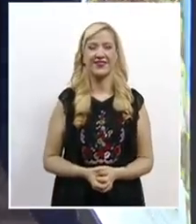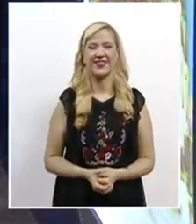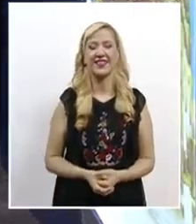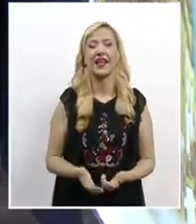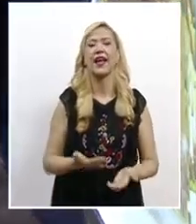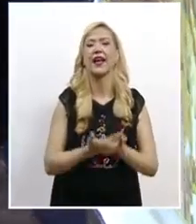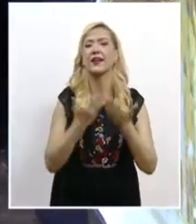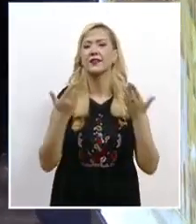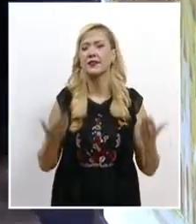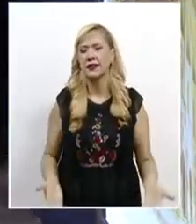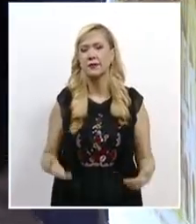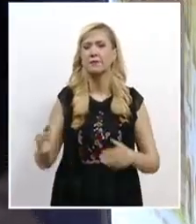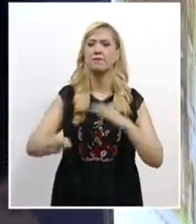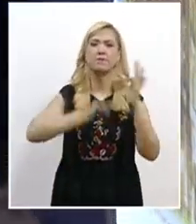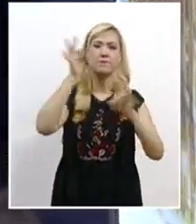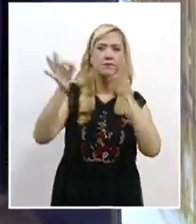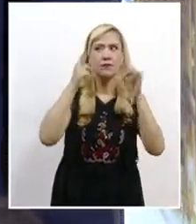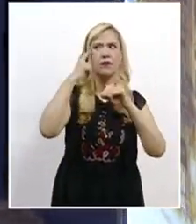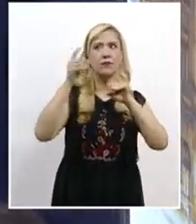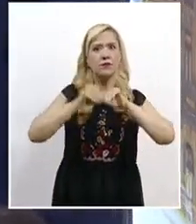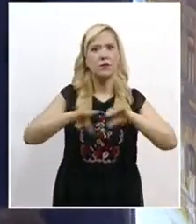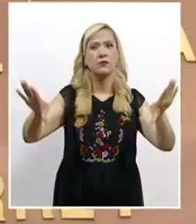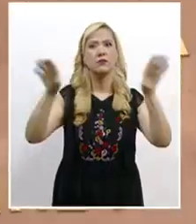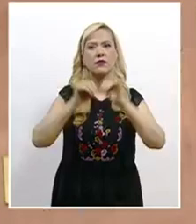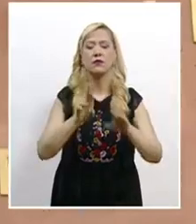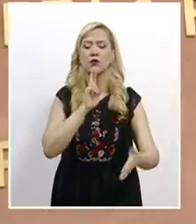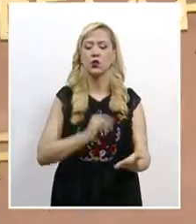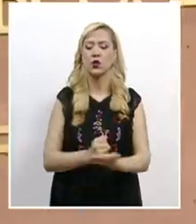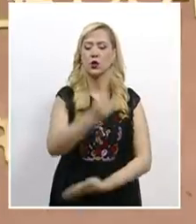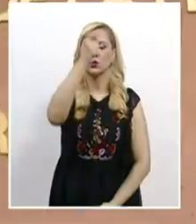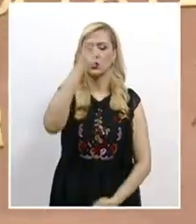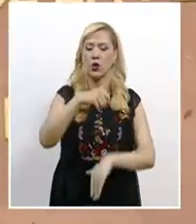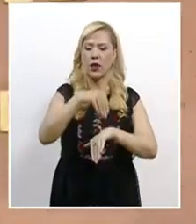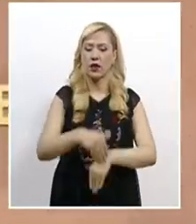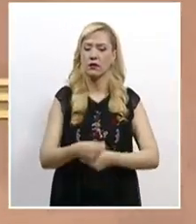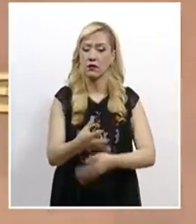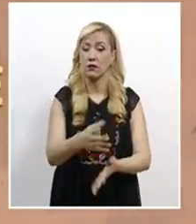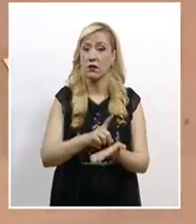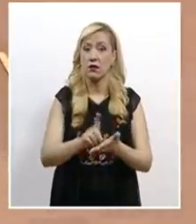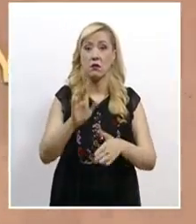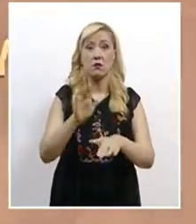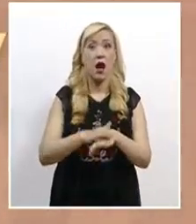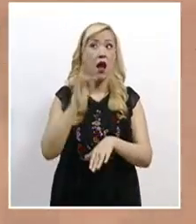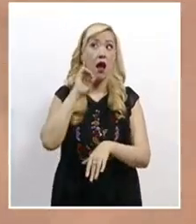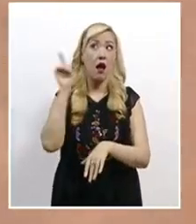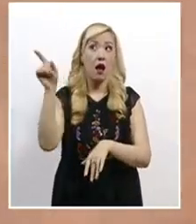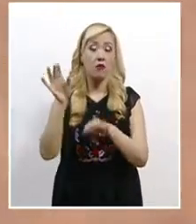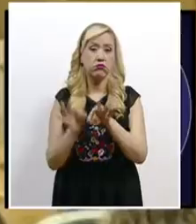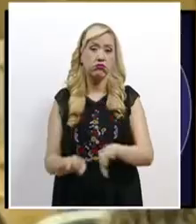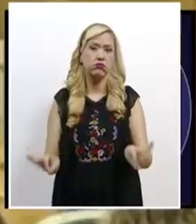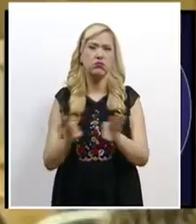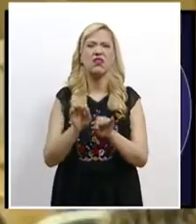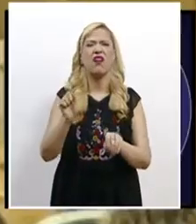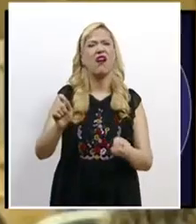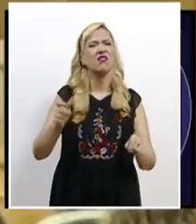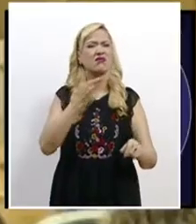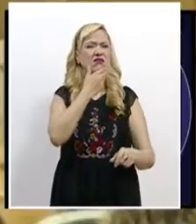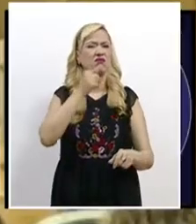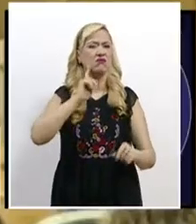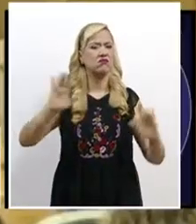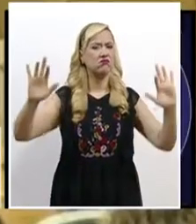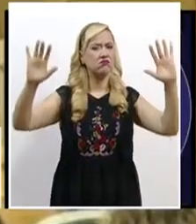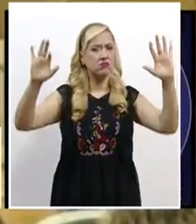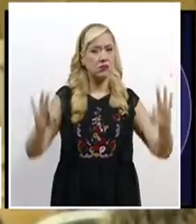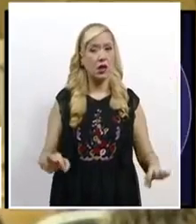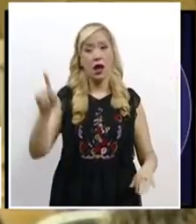Y como parte de su campaña para difundir las tesis y jurisprudencias más importantes del Poder Judicial de la Federación sobre paridad de género, la Sala